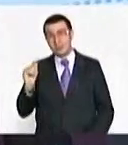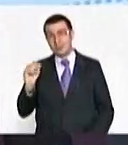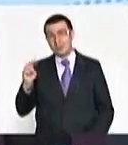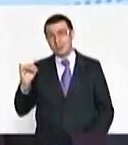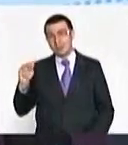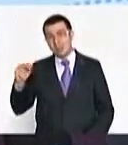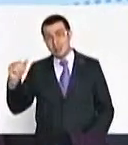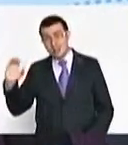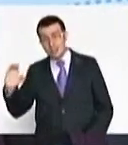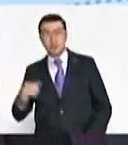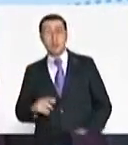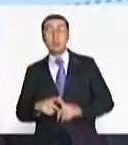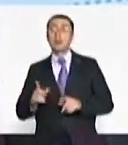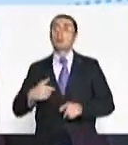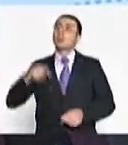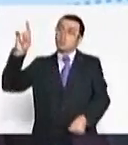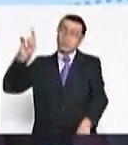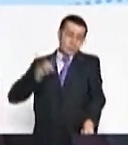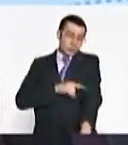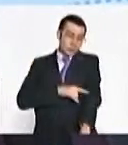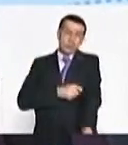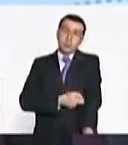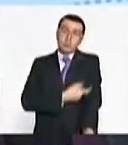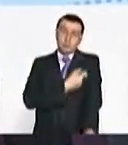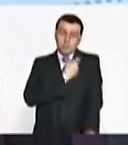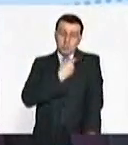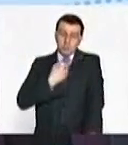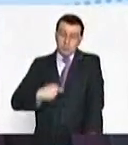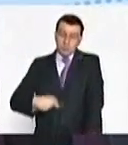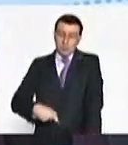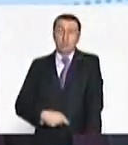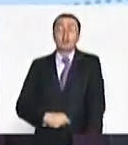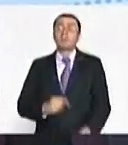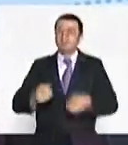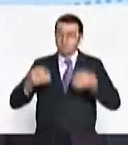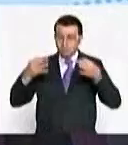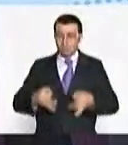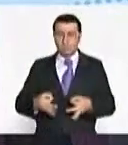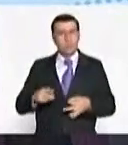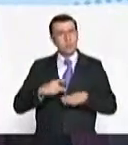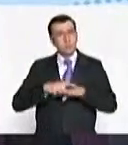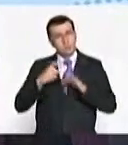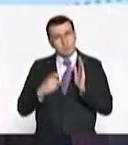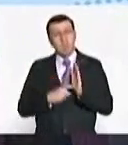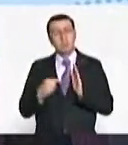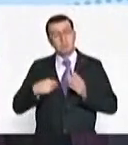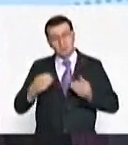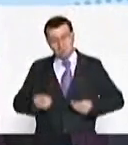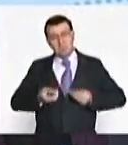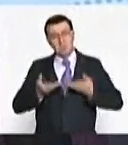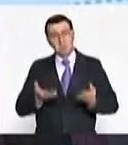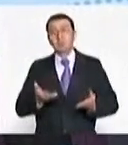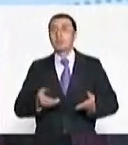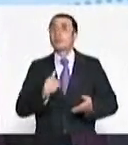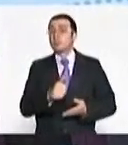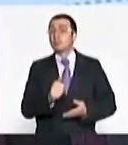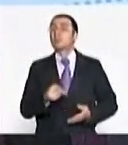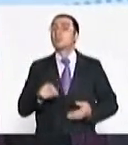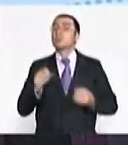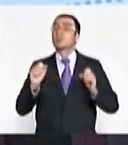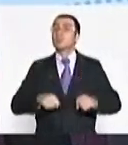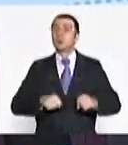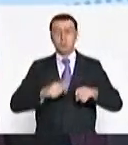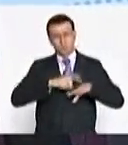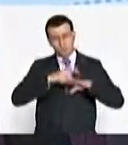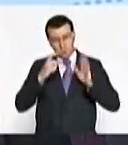pongo los oligoelementos al paciente directamente en su vena, estoy garantizando que el 100% de lo que le estoy administrando llega a su torrente sanguíneo, a su torrente